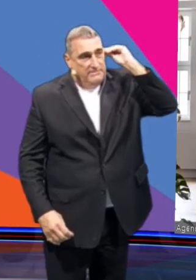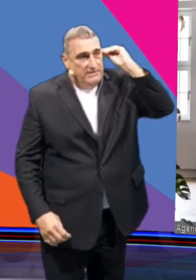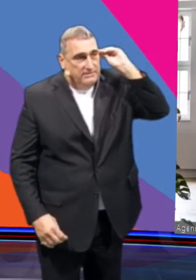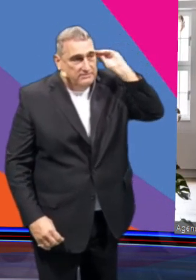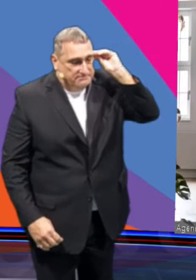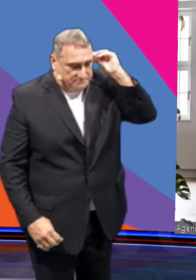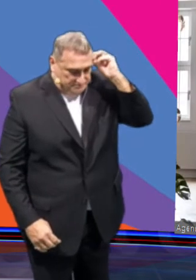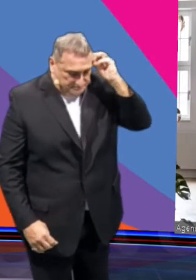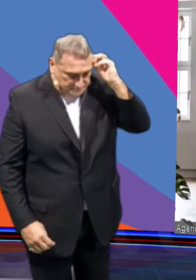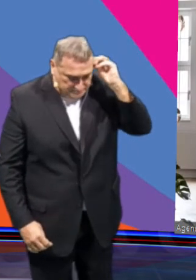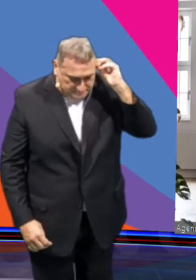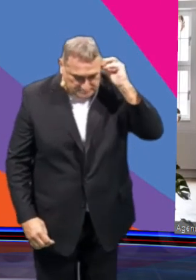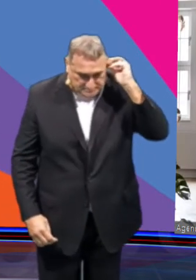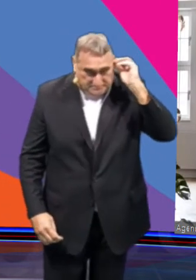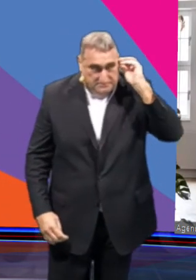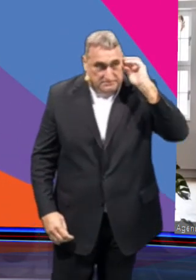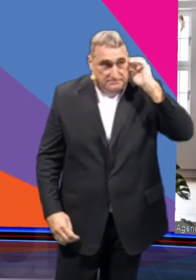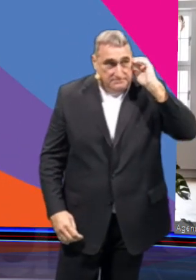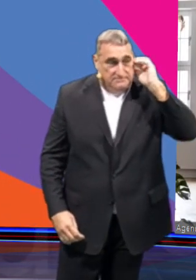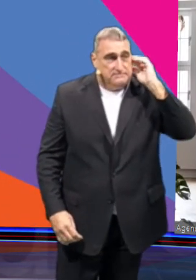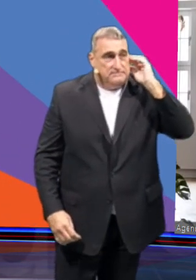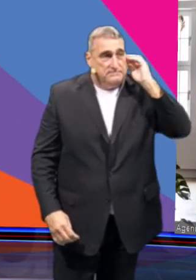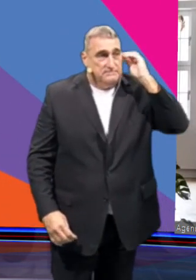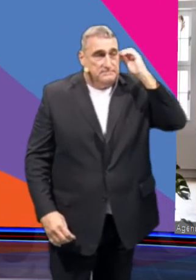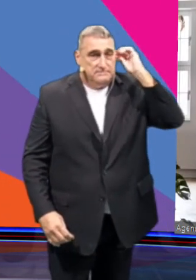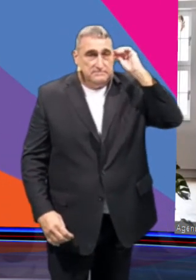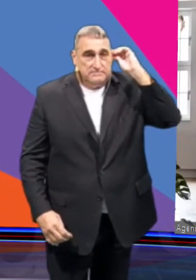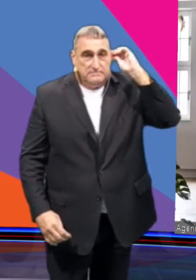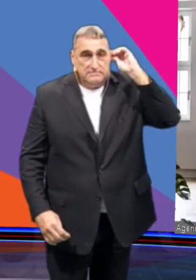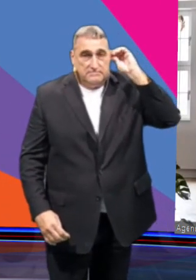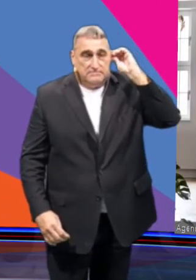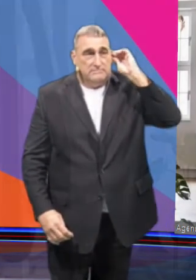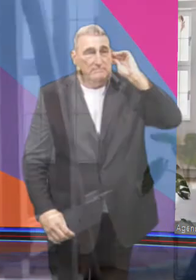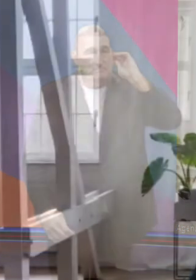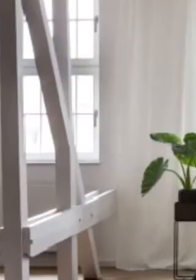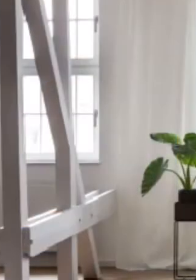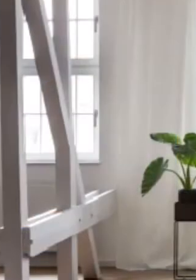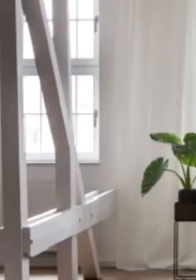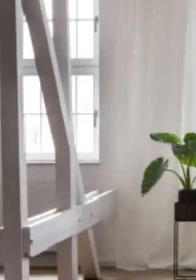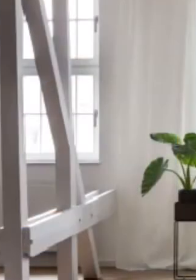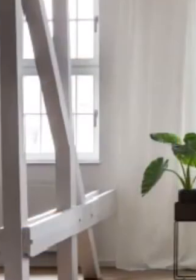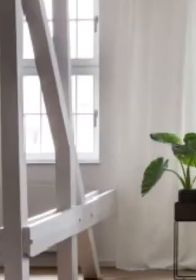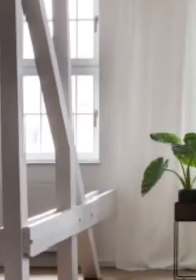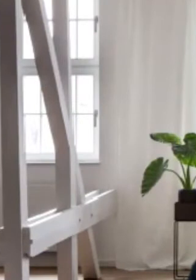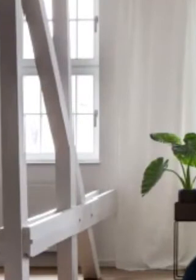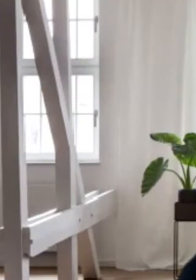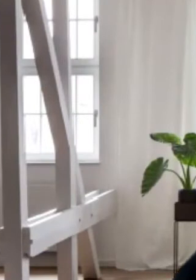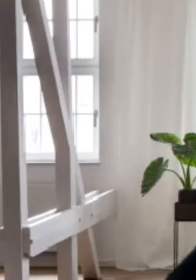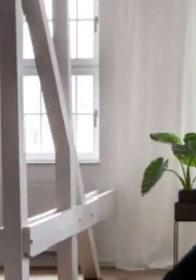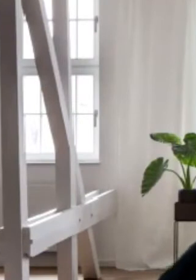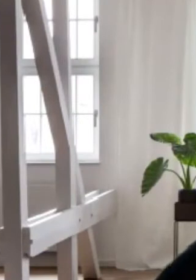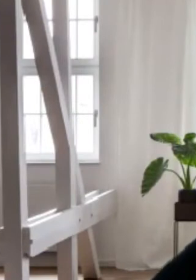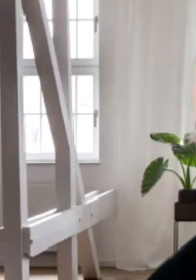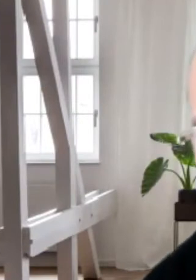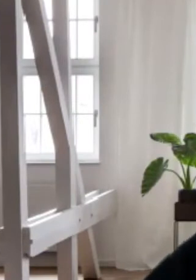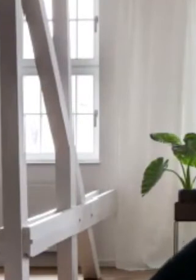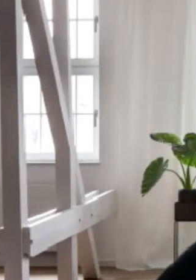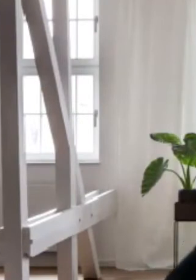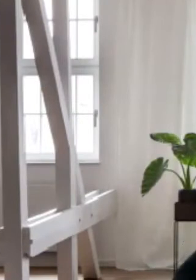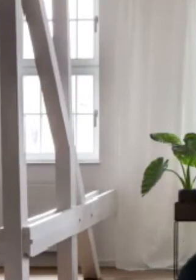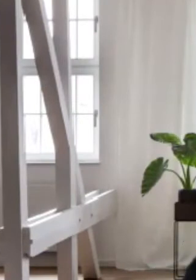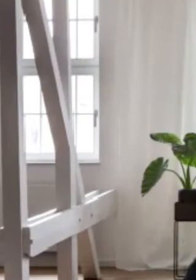Ahora estoy. Porque me parece que en medio de tanta que Pfizer, que me falta la Pfizer que viene, bueno, que ahora que compramos, que ahora tenemos